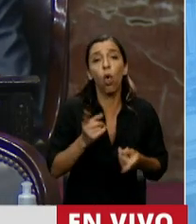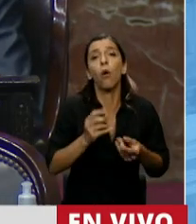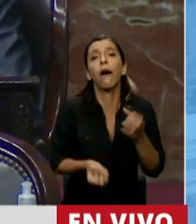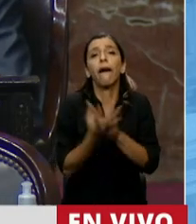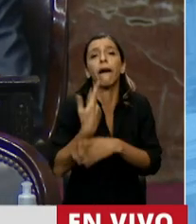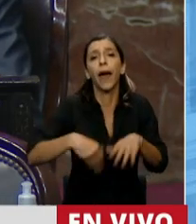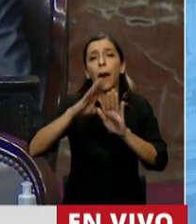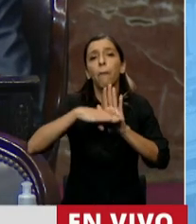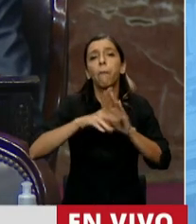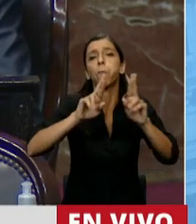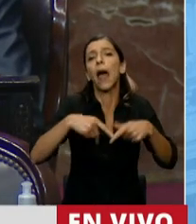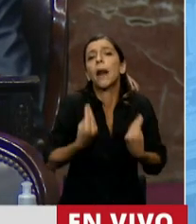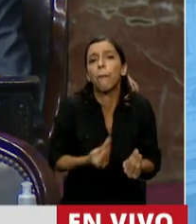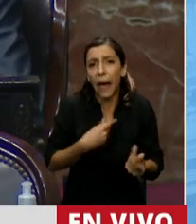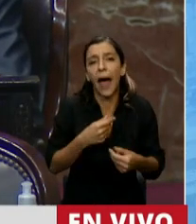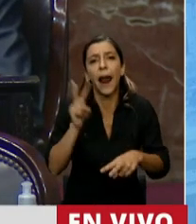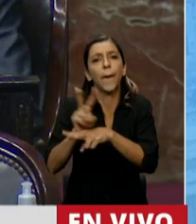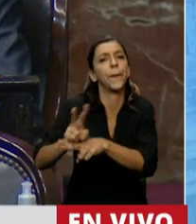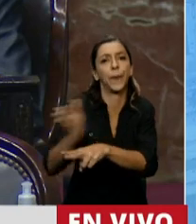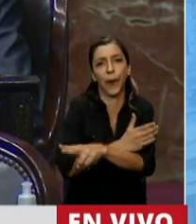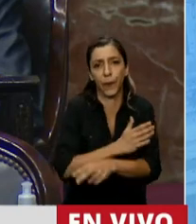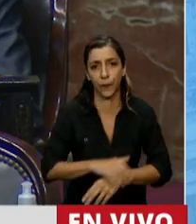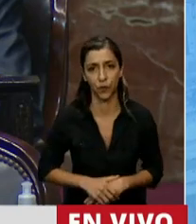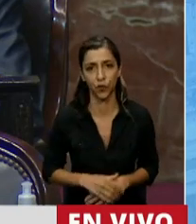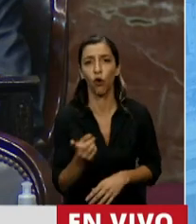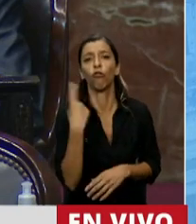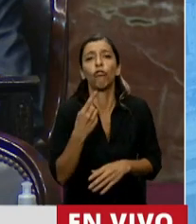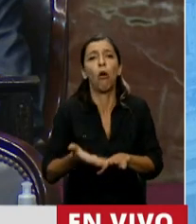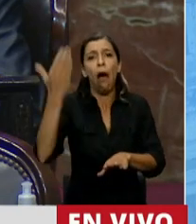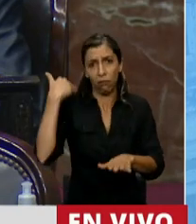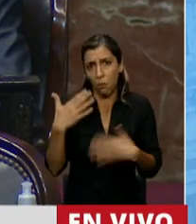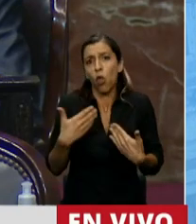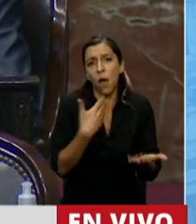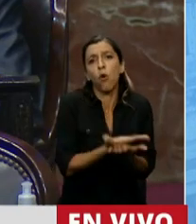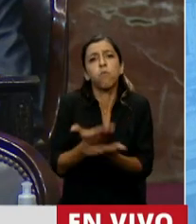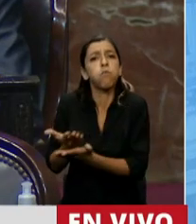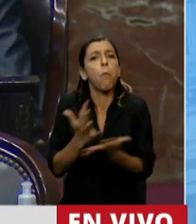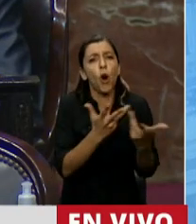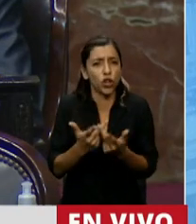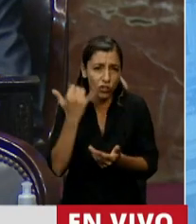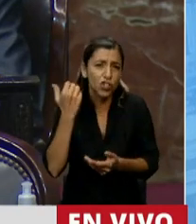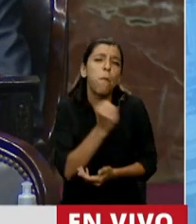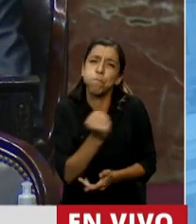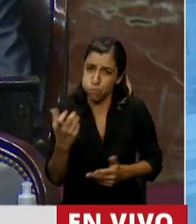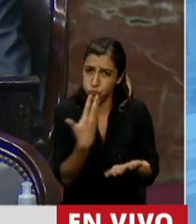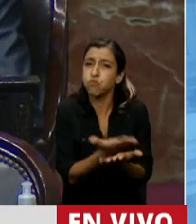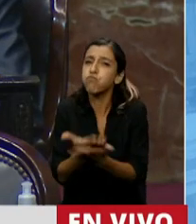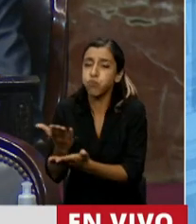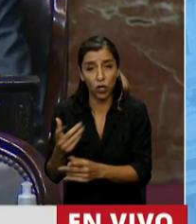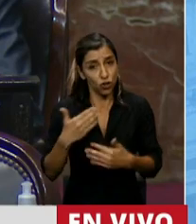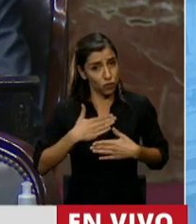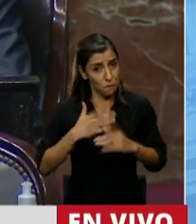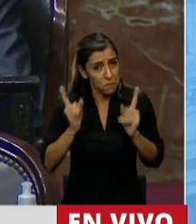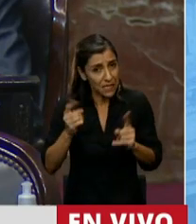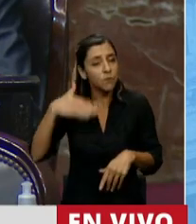fin y podríamos haber tratado muchísimos proyectos que muchos diputados han presentado aquí en mi caso el primero de marzo presenté un proyecto